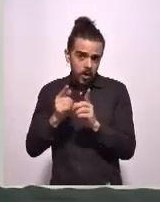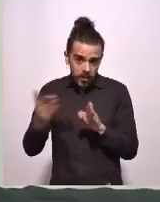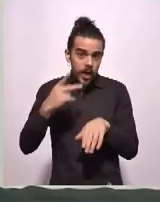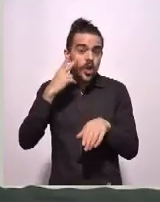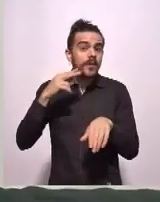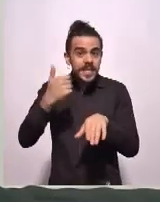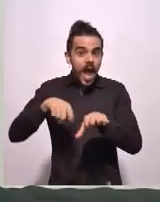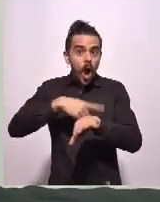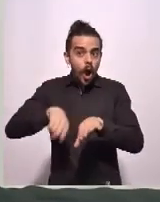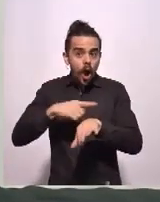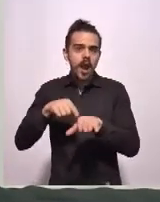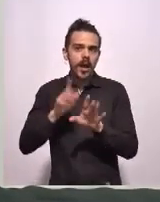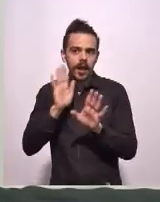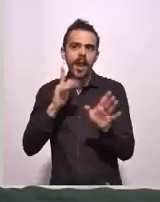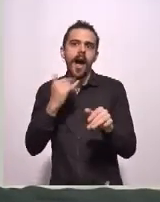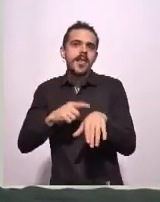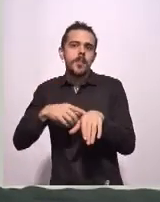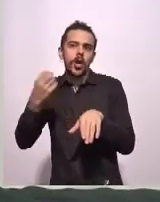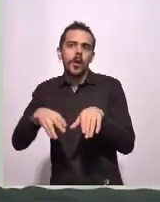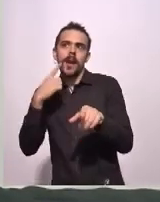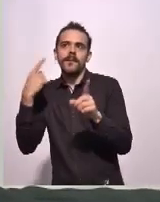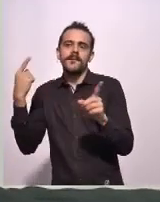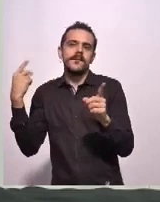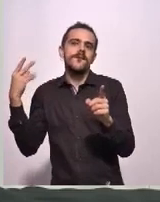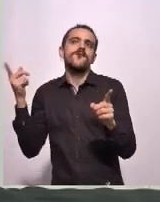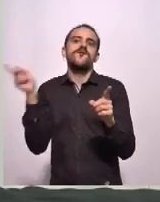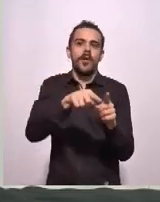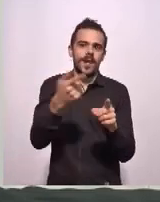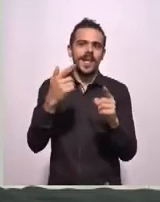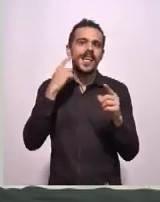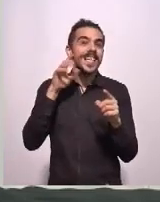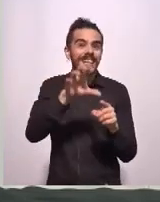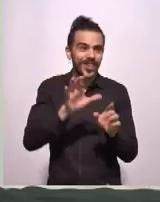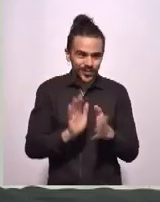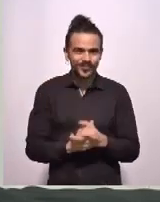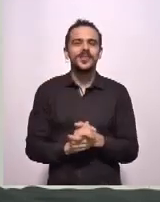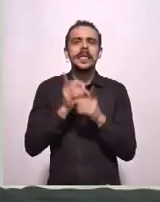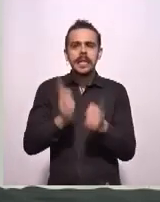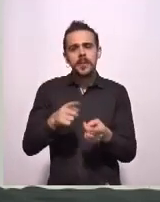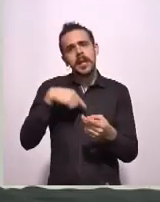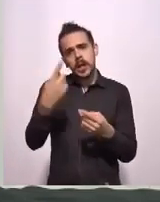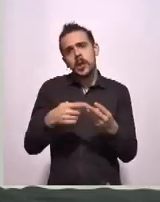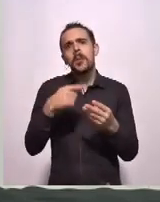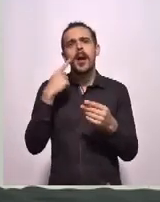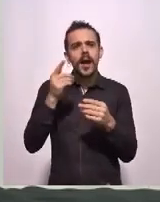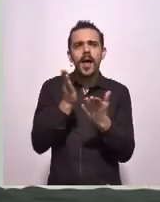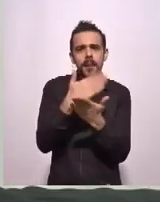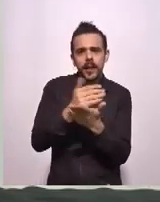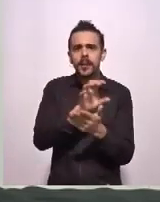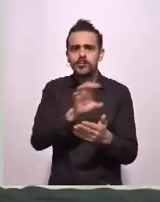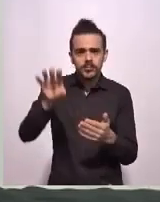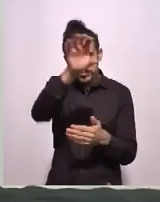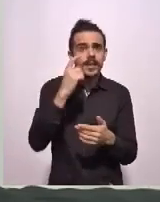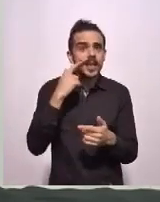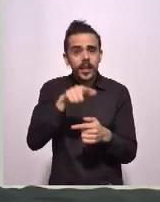Ríos. La misma validez tiene lo que es el desplazamiento interno de la provincia interdepartamental, en donde se